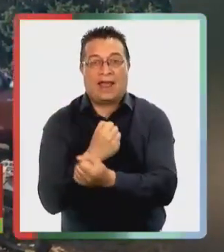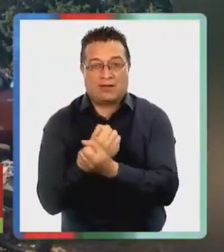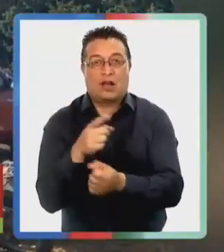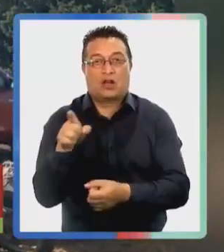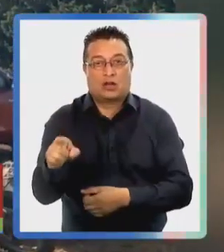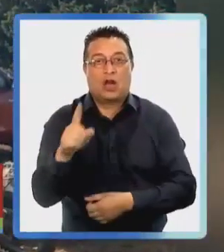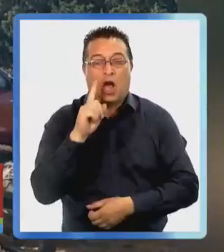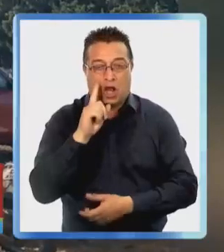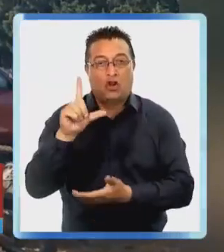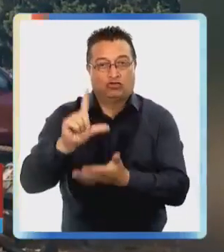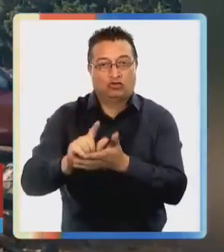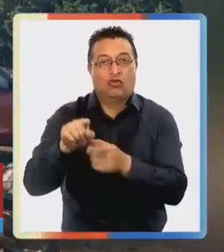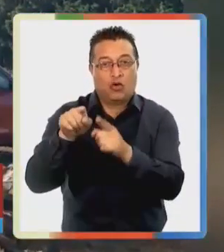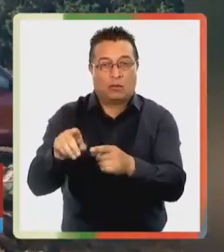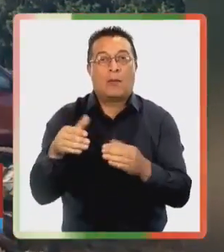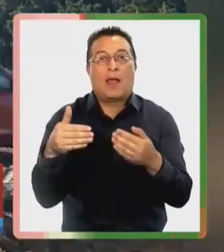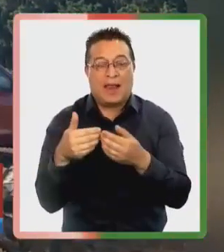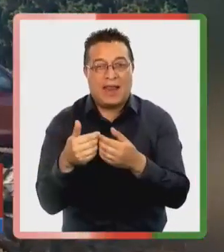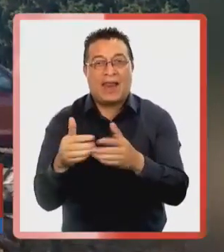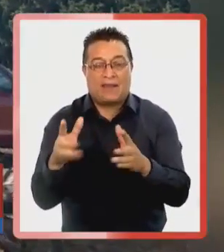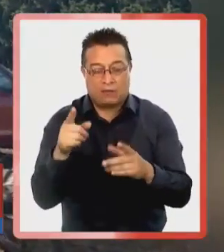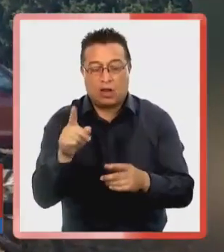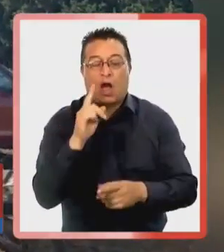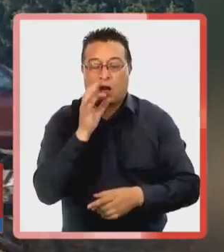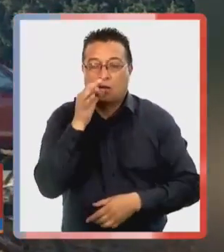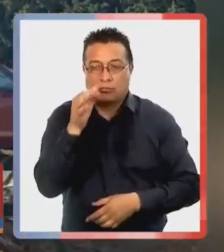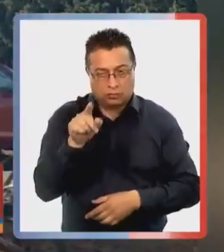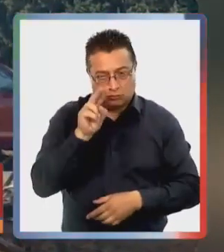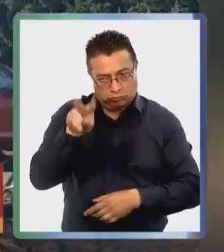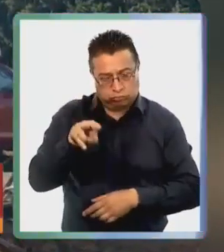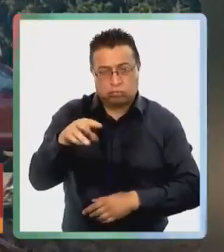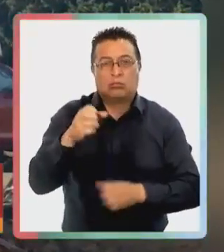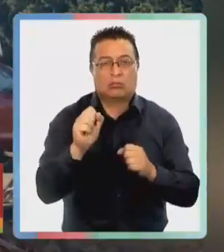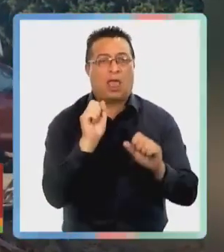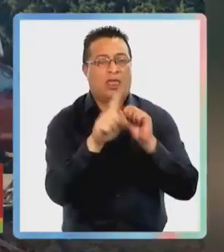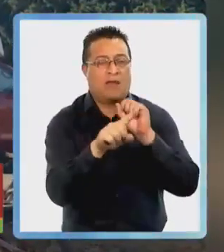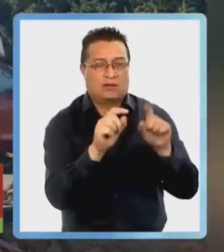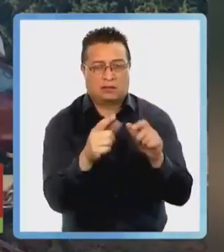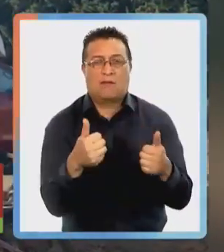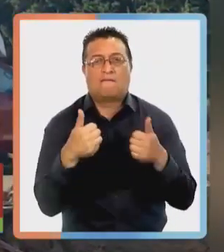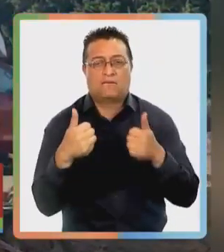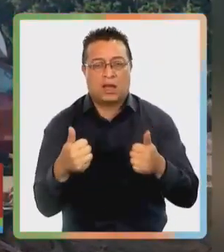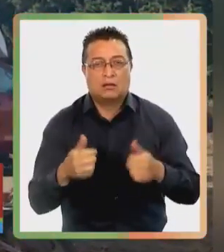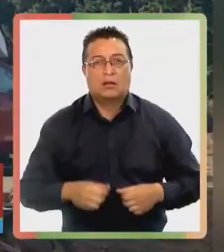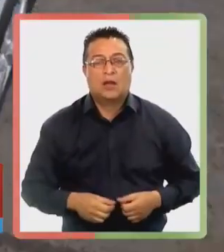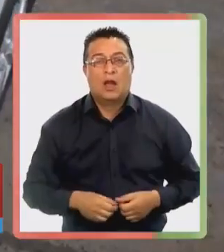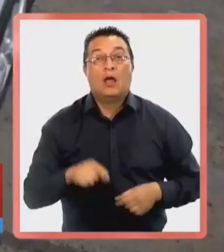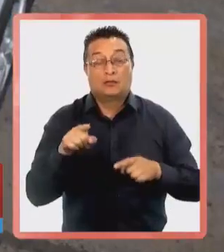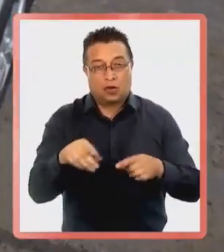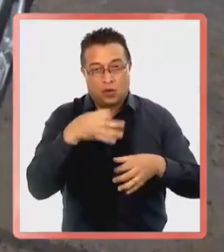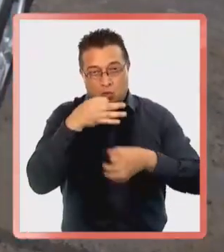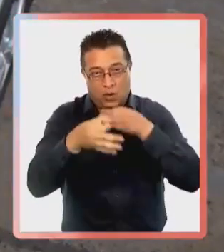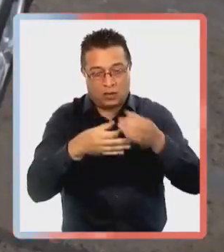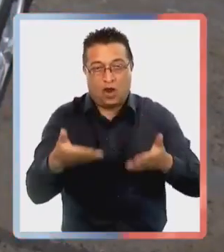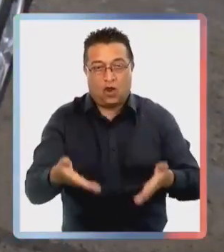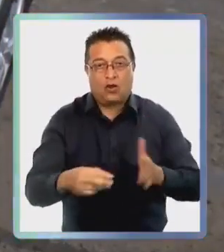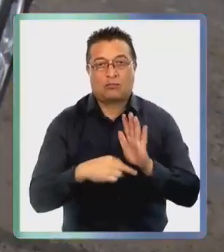en libertad por considerarse que actuó en legítima defensa. Esto y más, hoy en Portavoz Noticias.